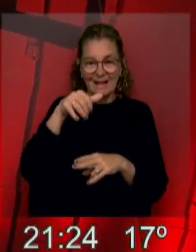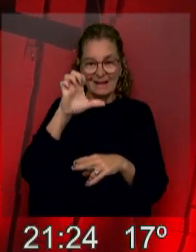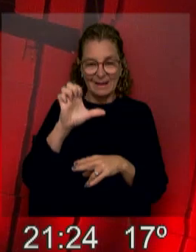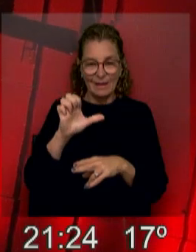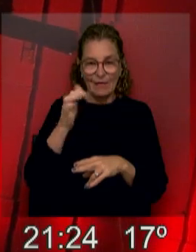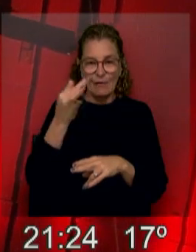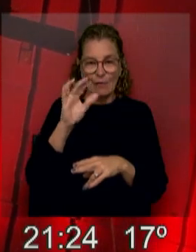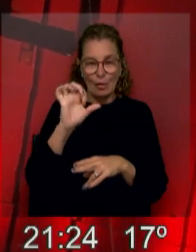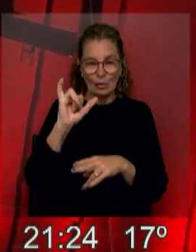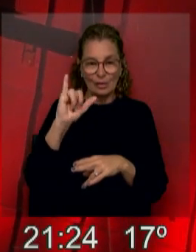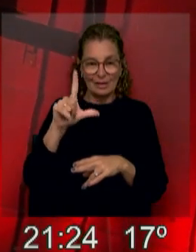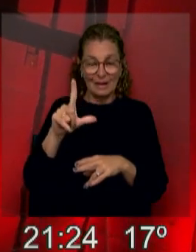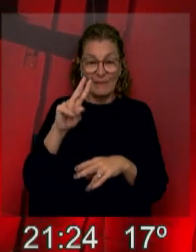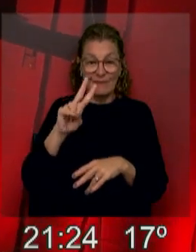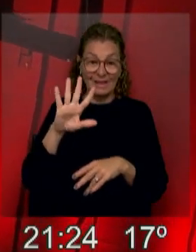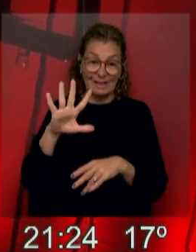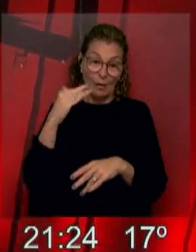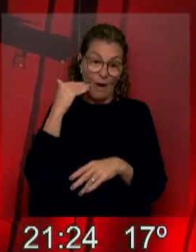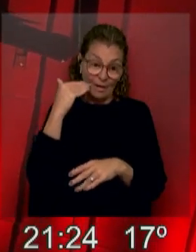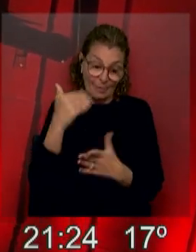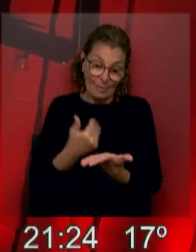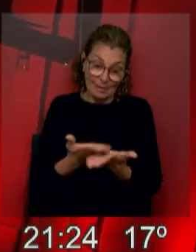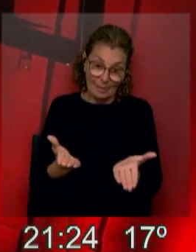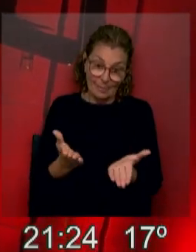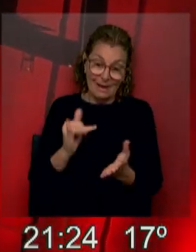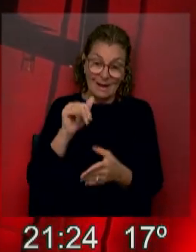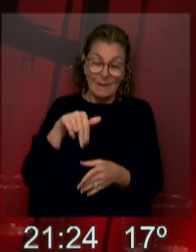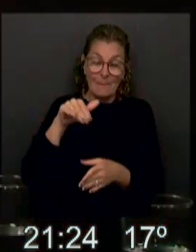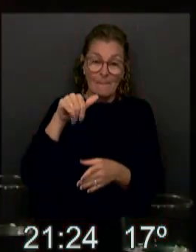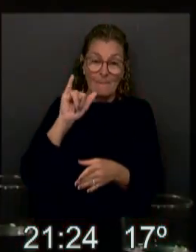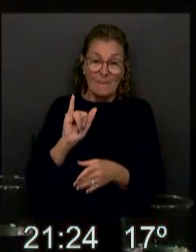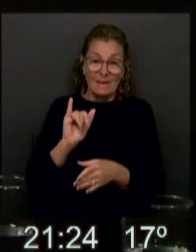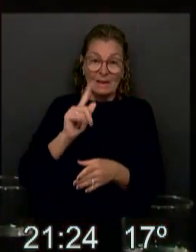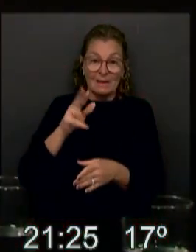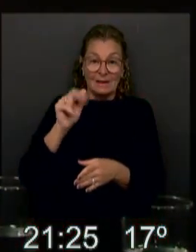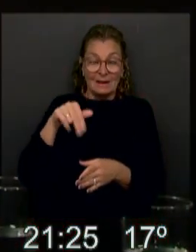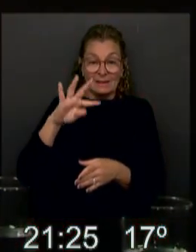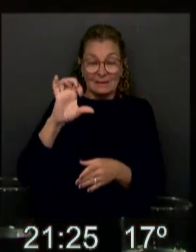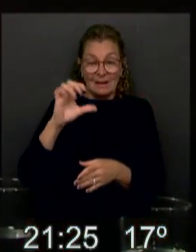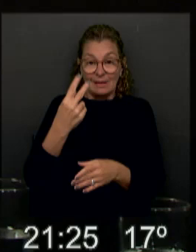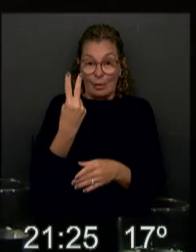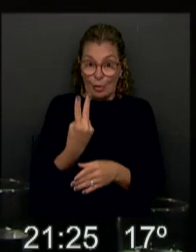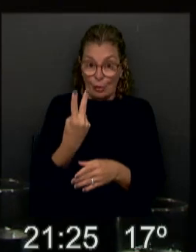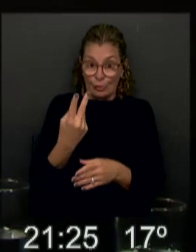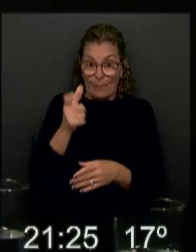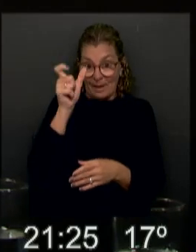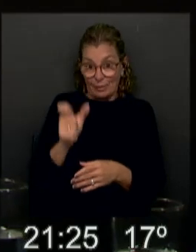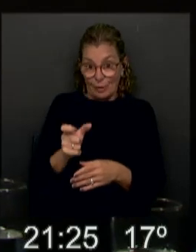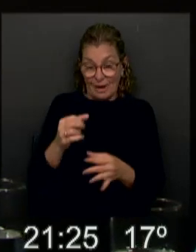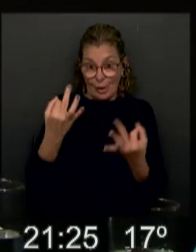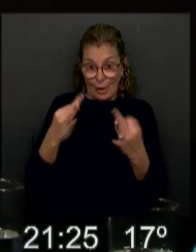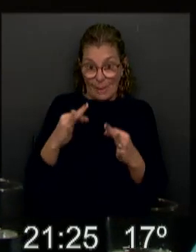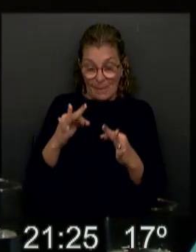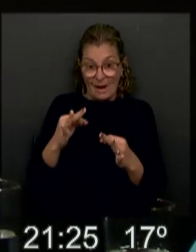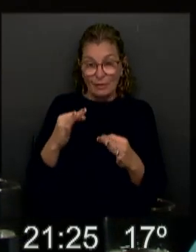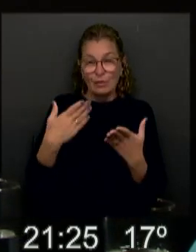estar presentando el próximo 25 de abril en Inmigrantes, y bueno, tenemos la suerte de estar con 2 de los integrantes de los hermanos Láser,